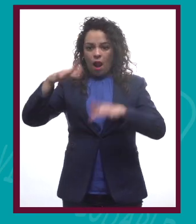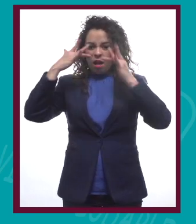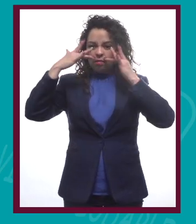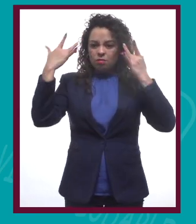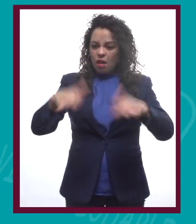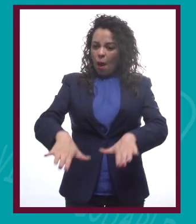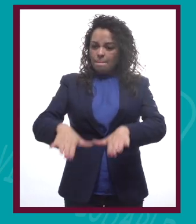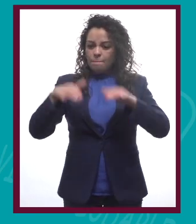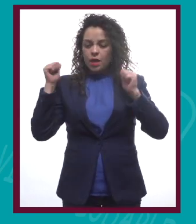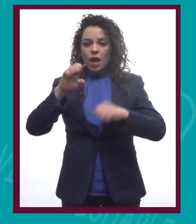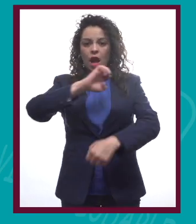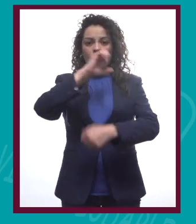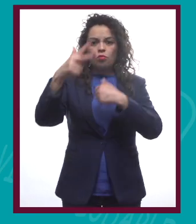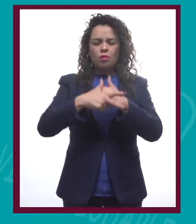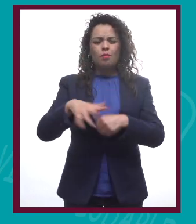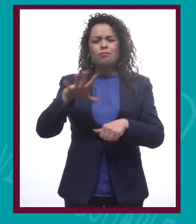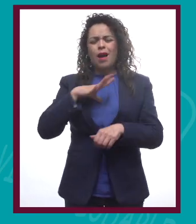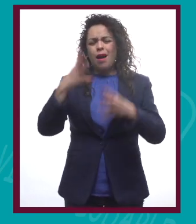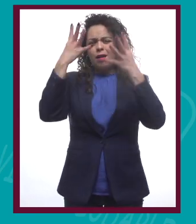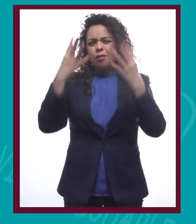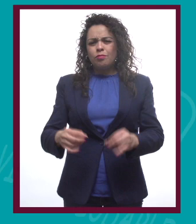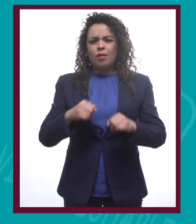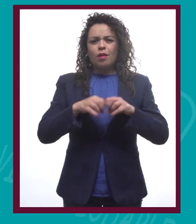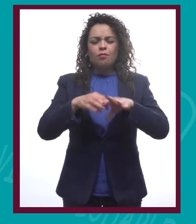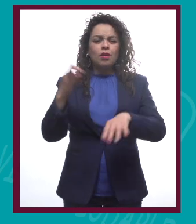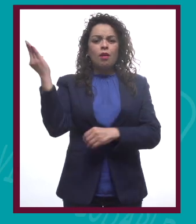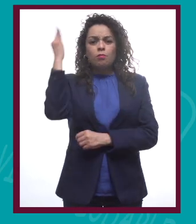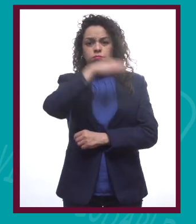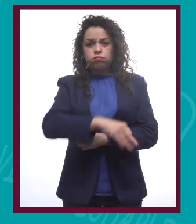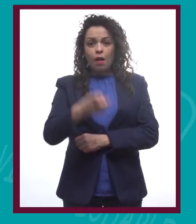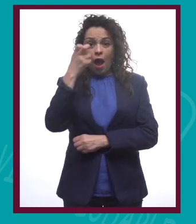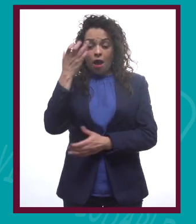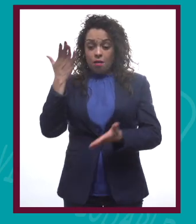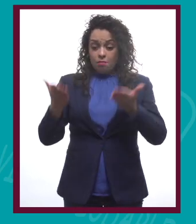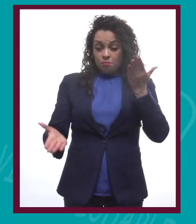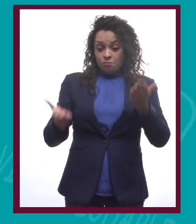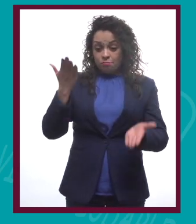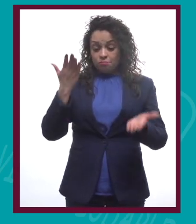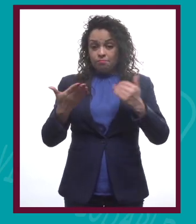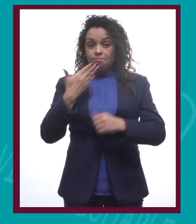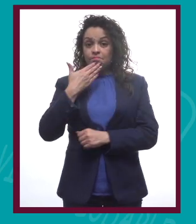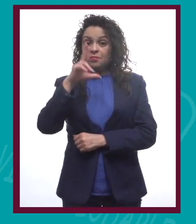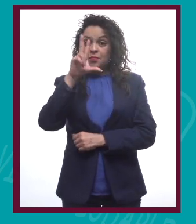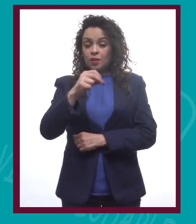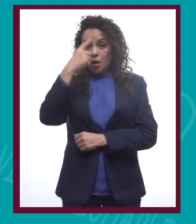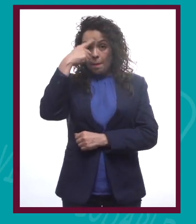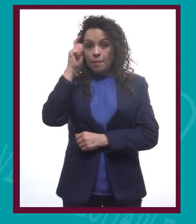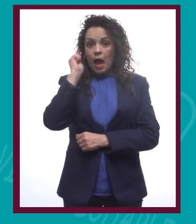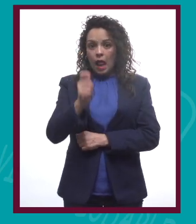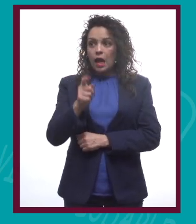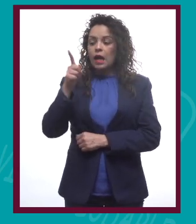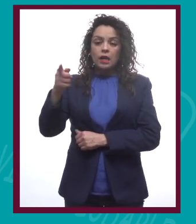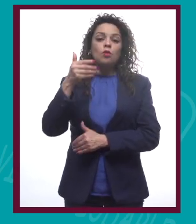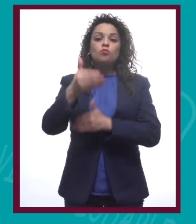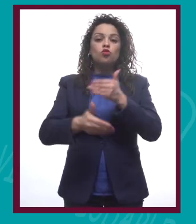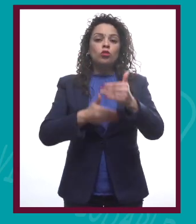comunidad europea estuvo plagada de noticias falsas que bien pudieron desequilibrar la balanza al momento del referéndum. ¿Como el